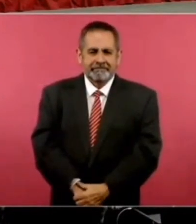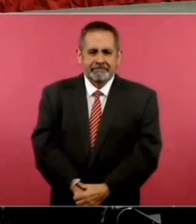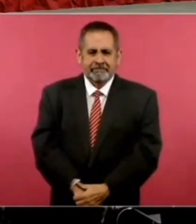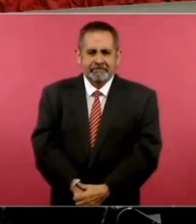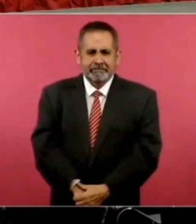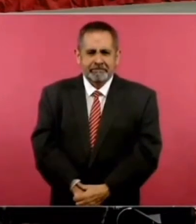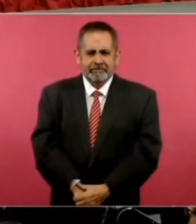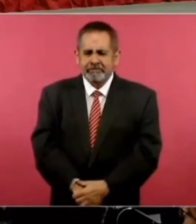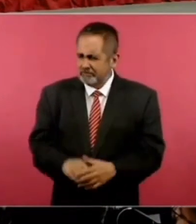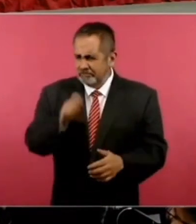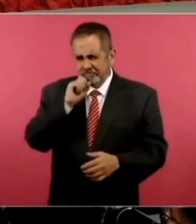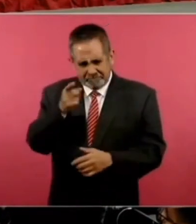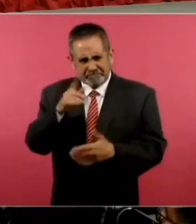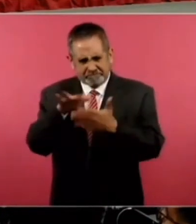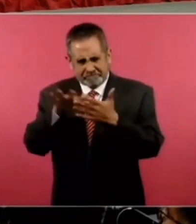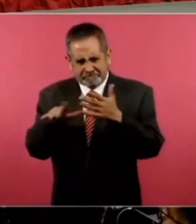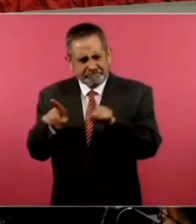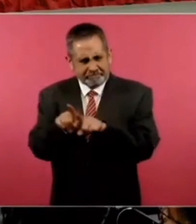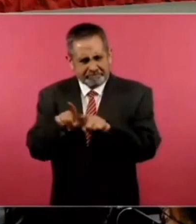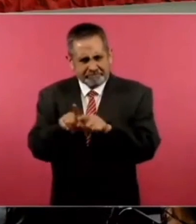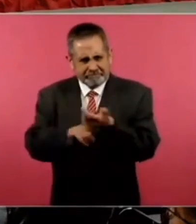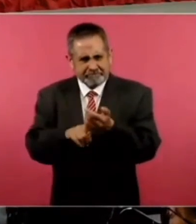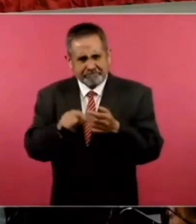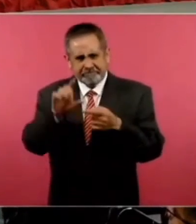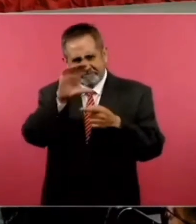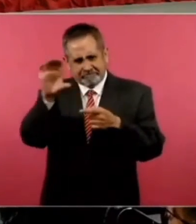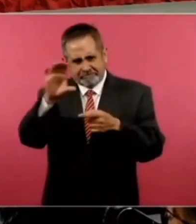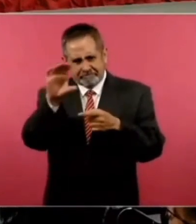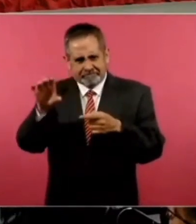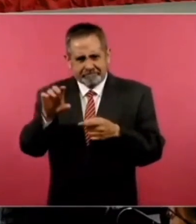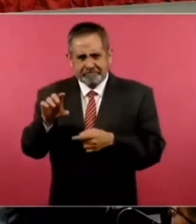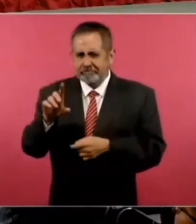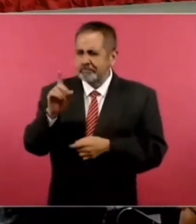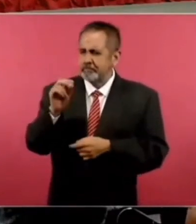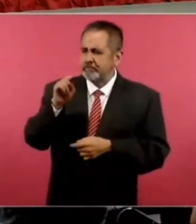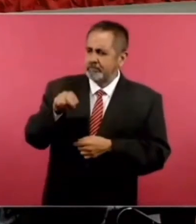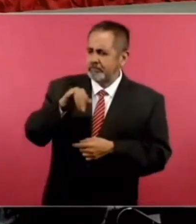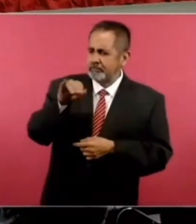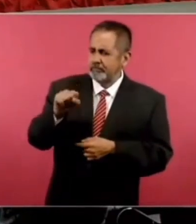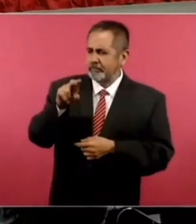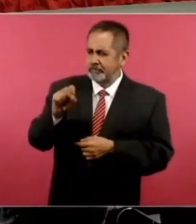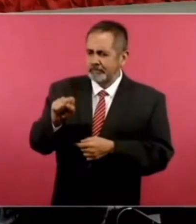Pero estaría bueno porque ahí está don Jesús Silva Gerson.